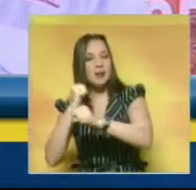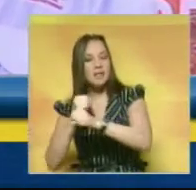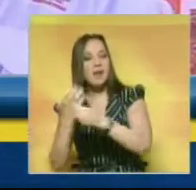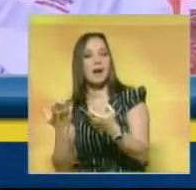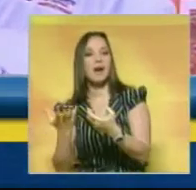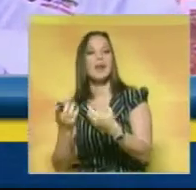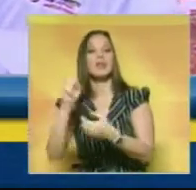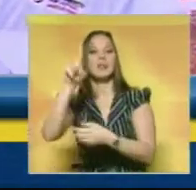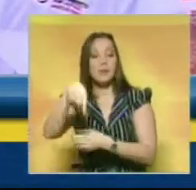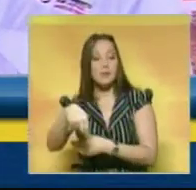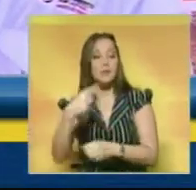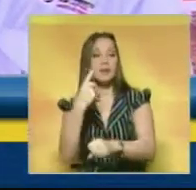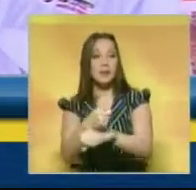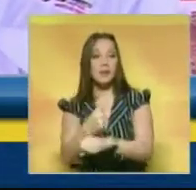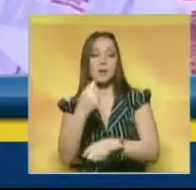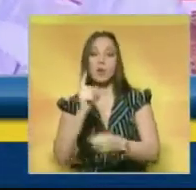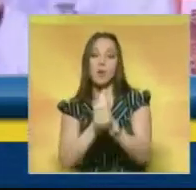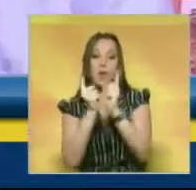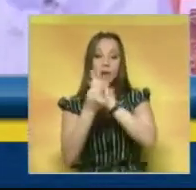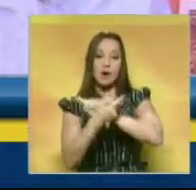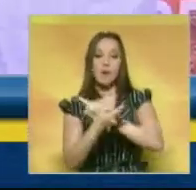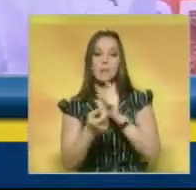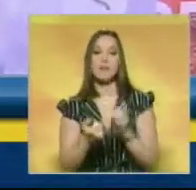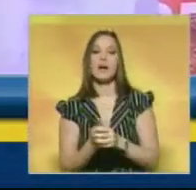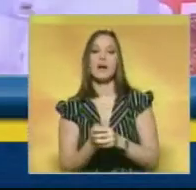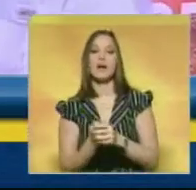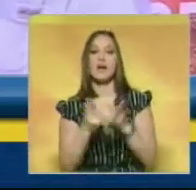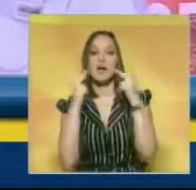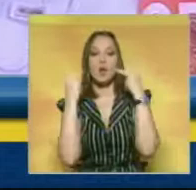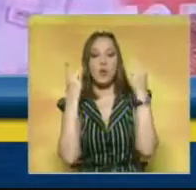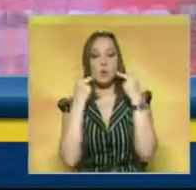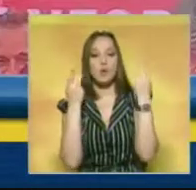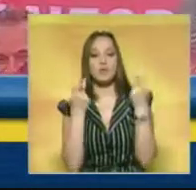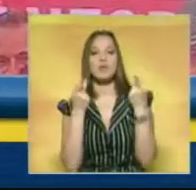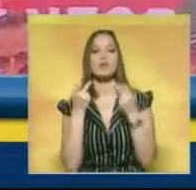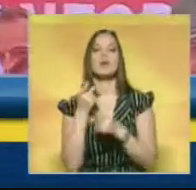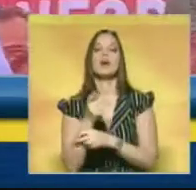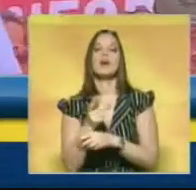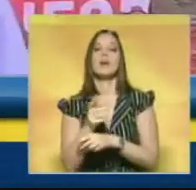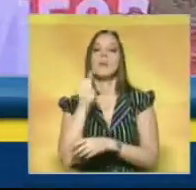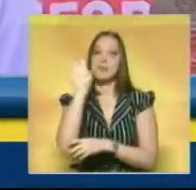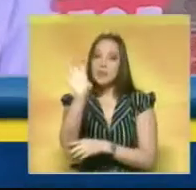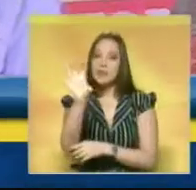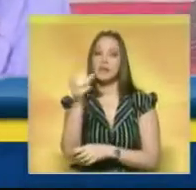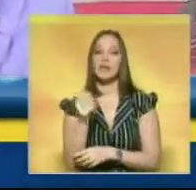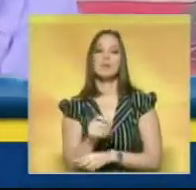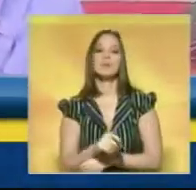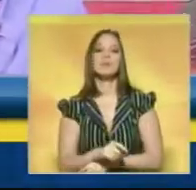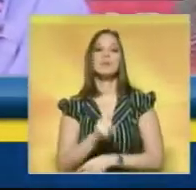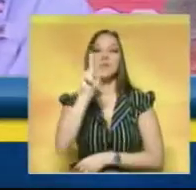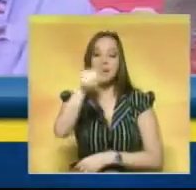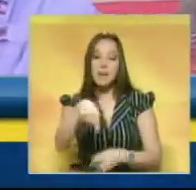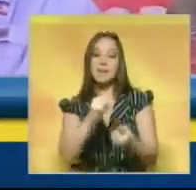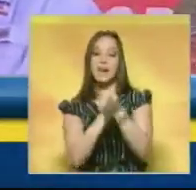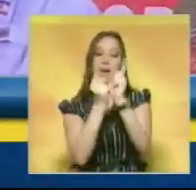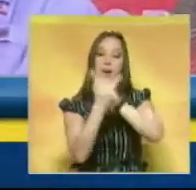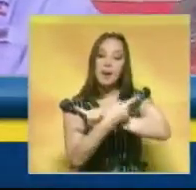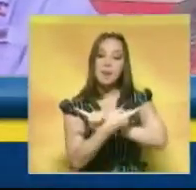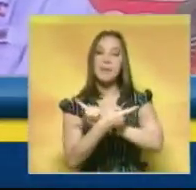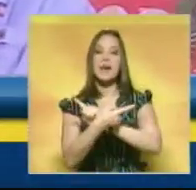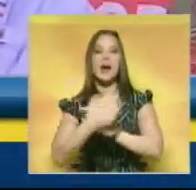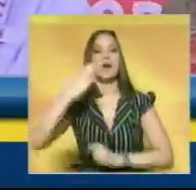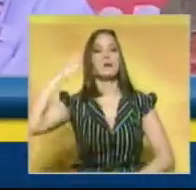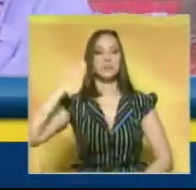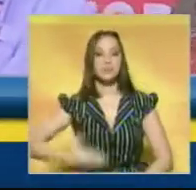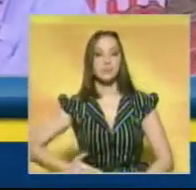Teníamos que cambiar la estructura política del Estado. Y el cambio de la Fuerza Armada,